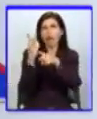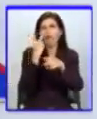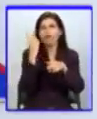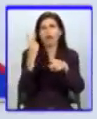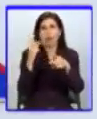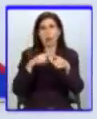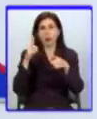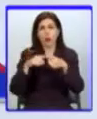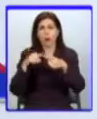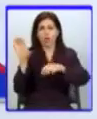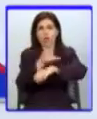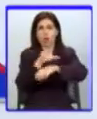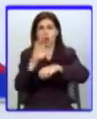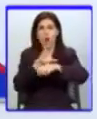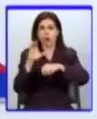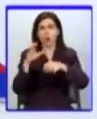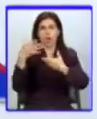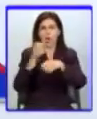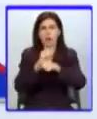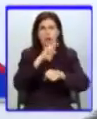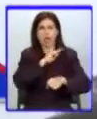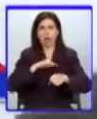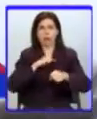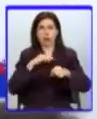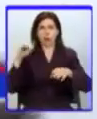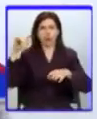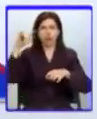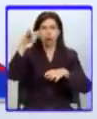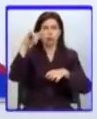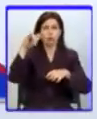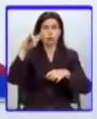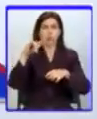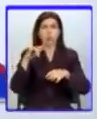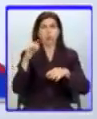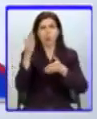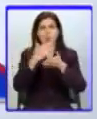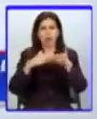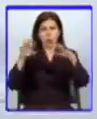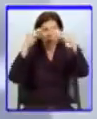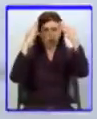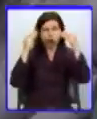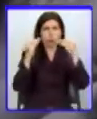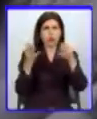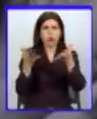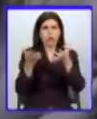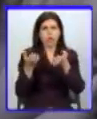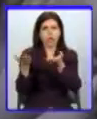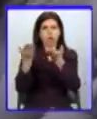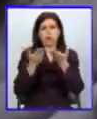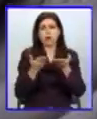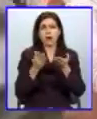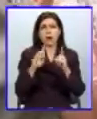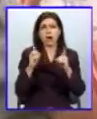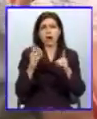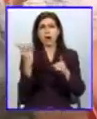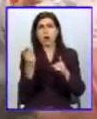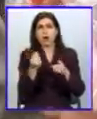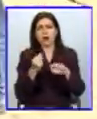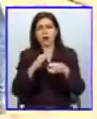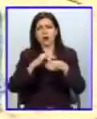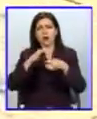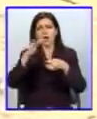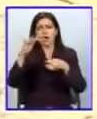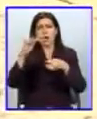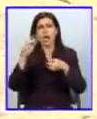avión es el que se encarga de hacer la misión entre los datos que se quieren recolectar está en la cantidad de gas hacia donde los